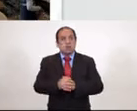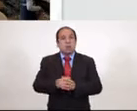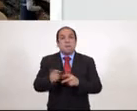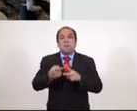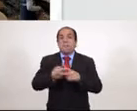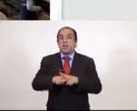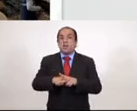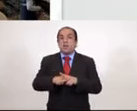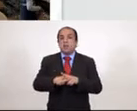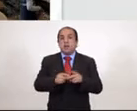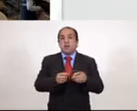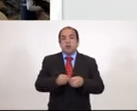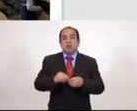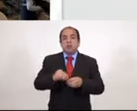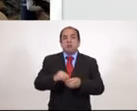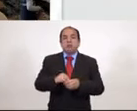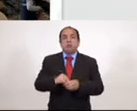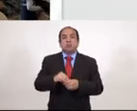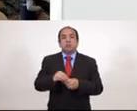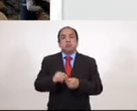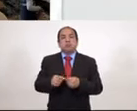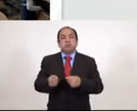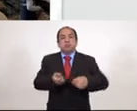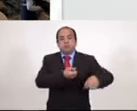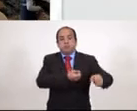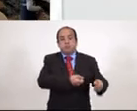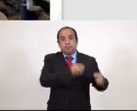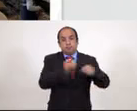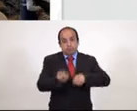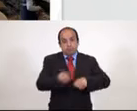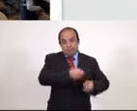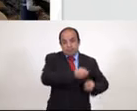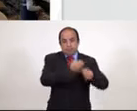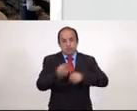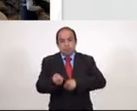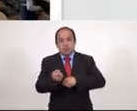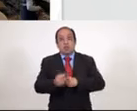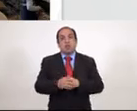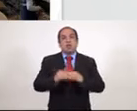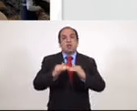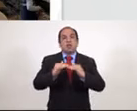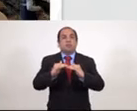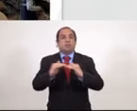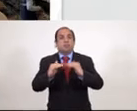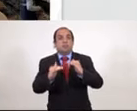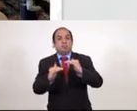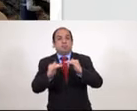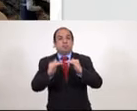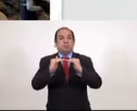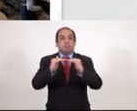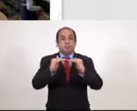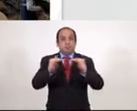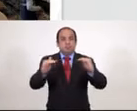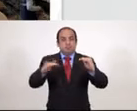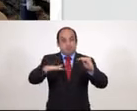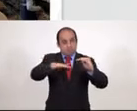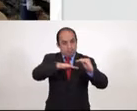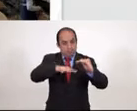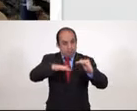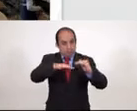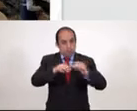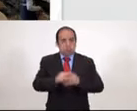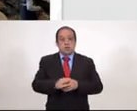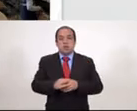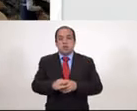la reposición del suelo de esa excavación. A partir del momento en el que verificamos que ya no